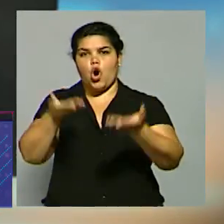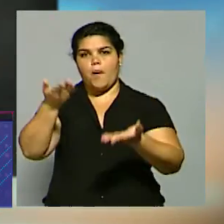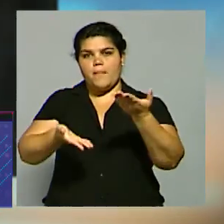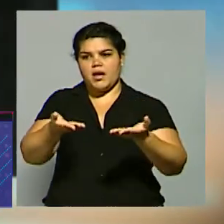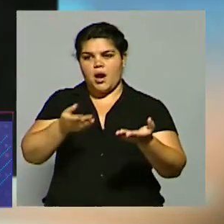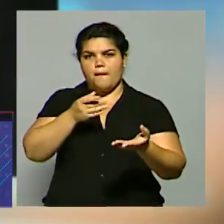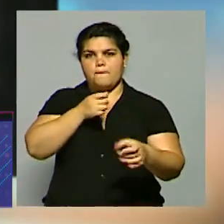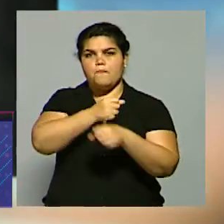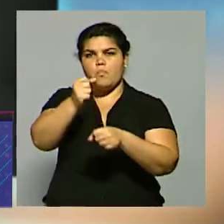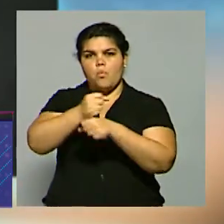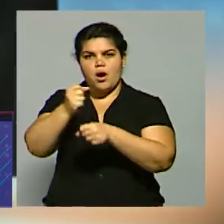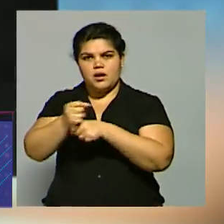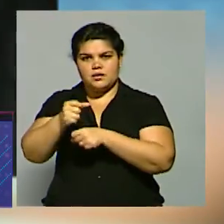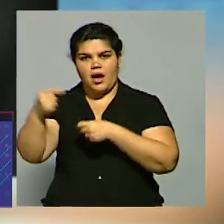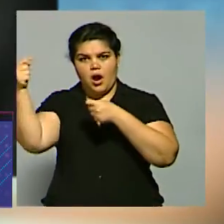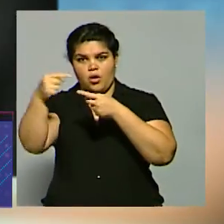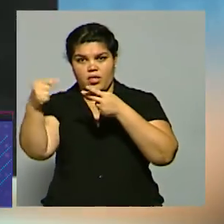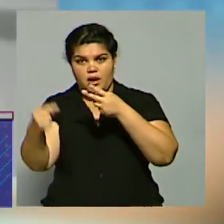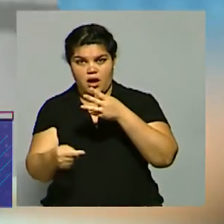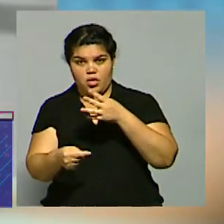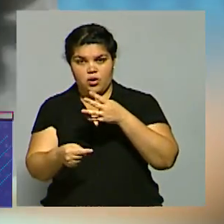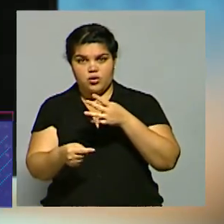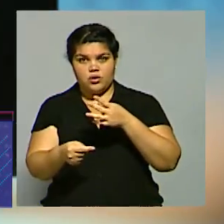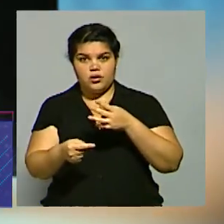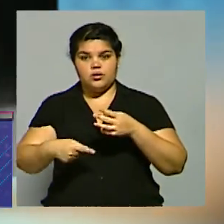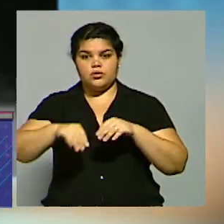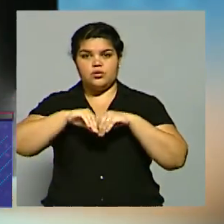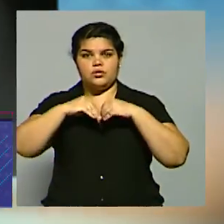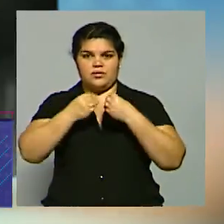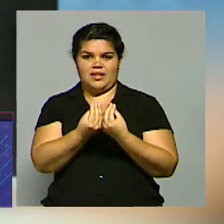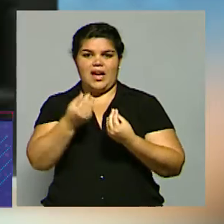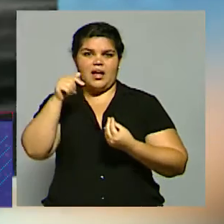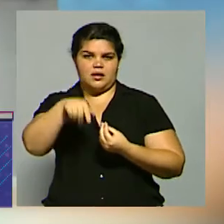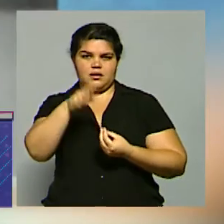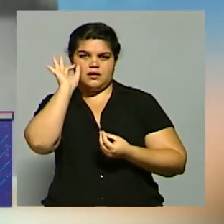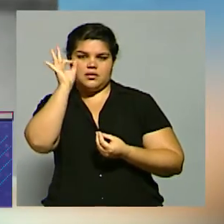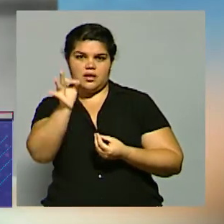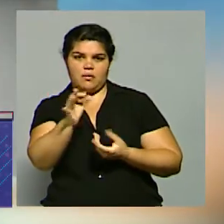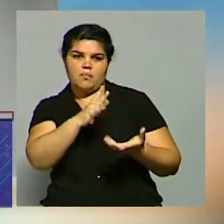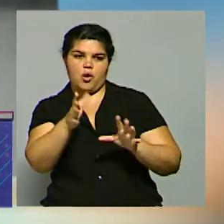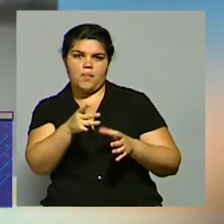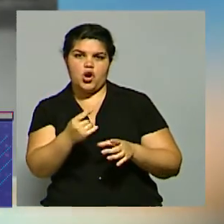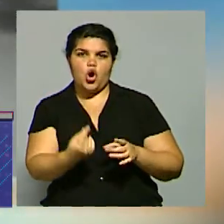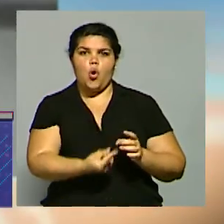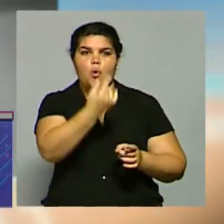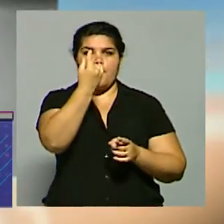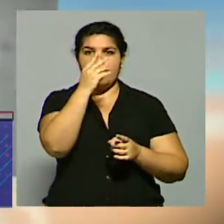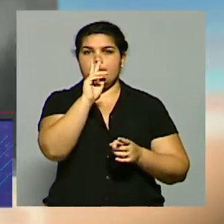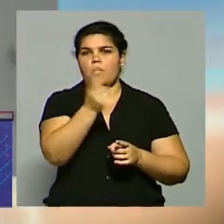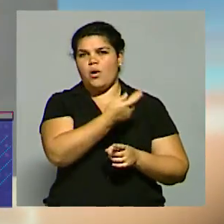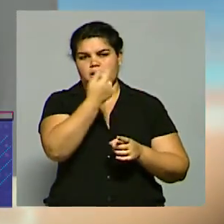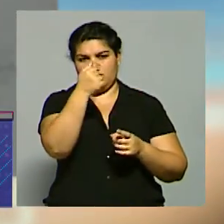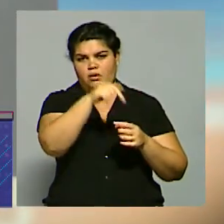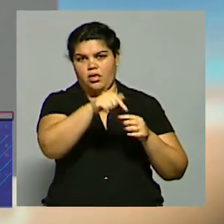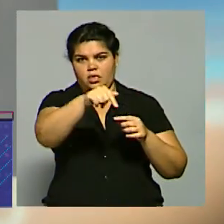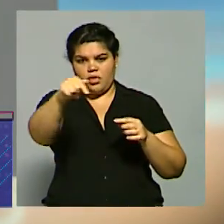genocidas condenados, podemos dar cuenta de que hay un genocida y medio por cada centro clandestino, cuando tenemos la certeza